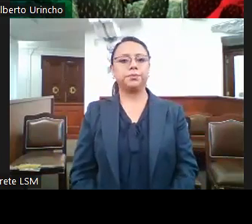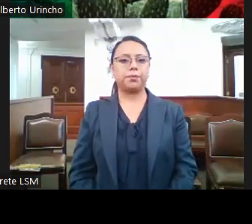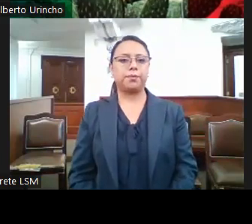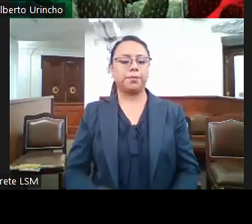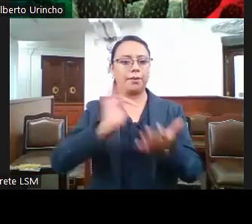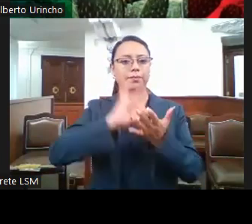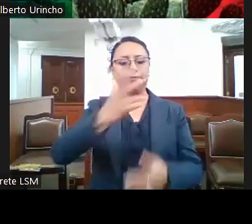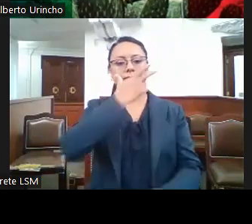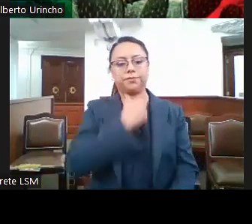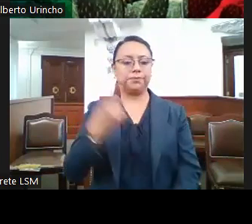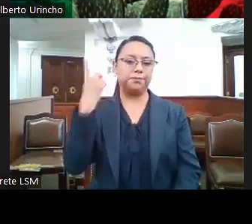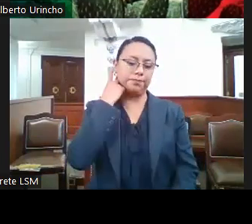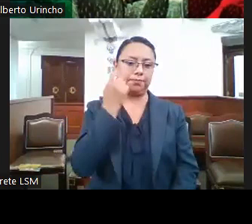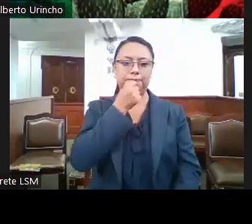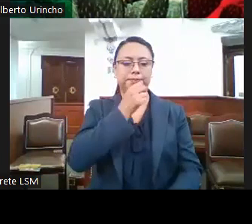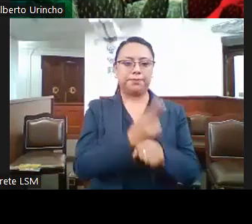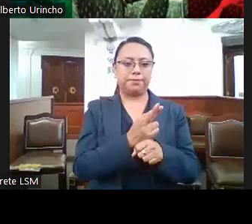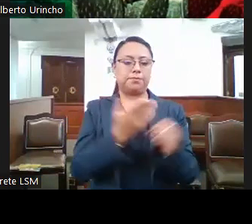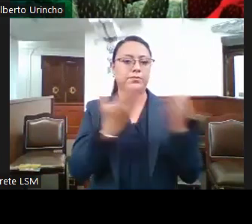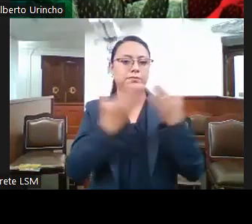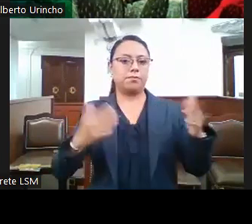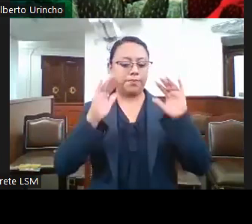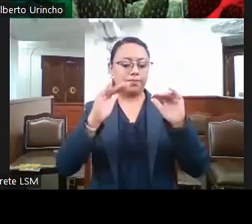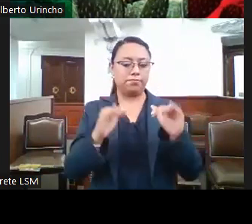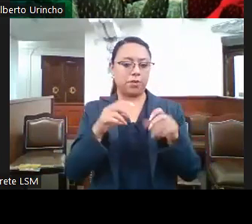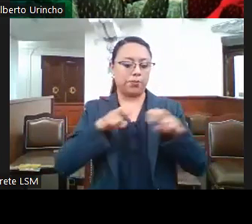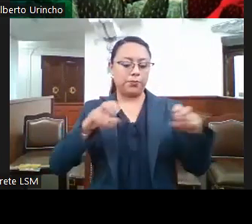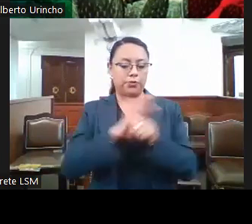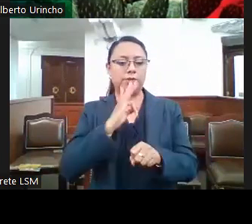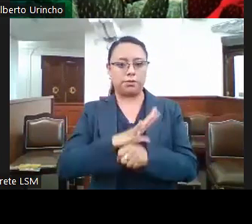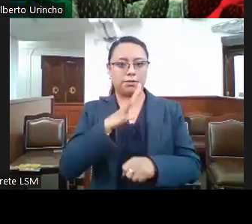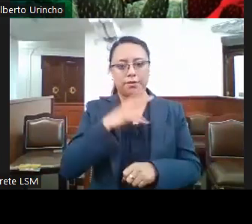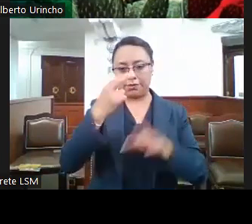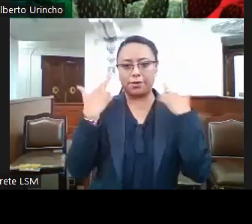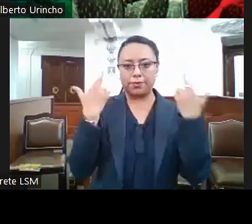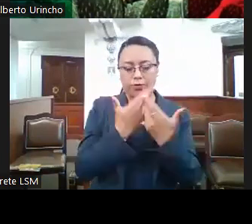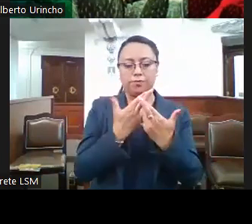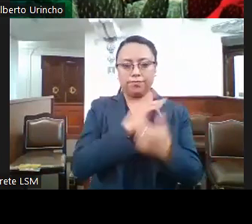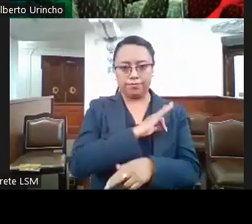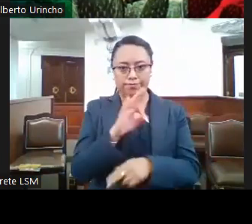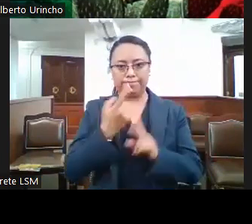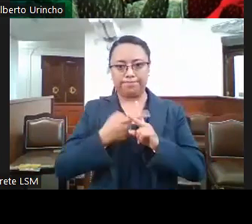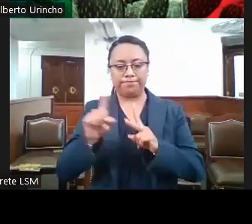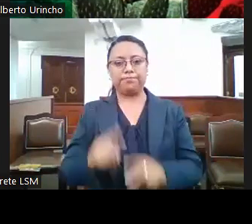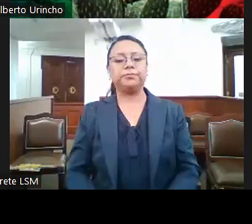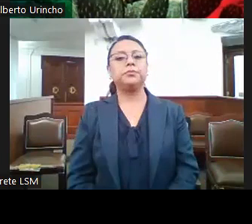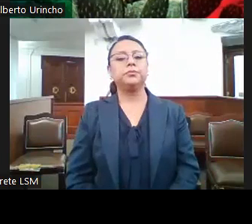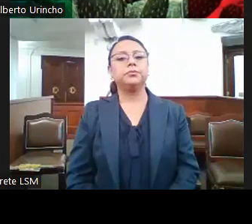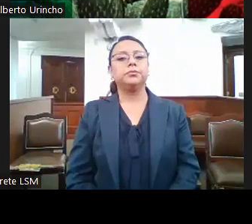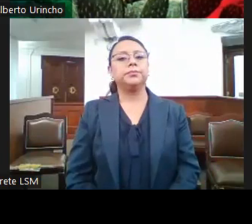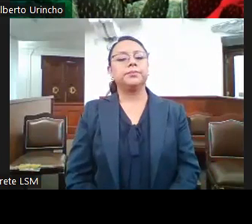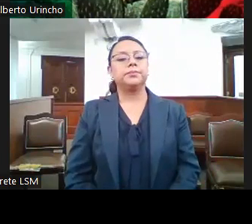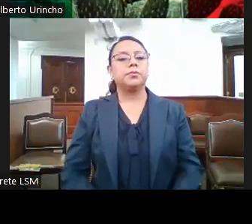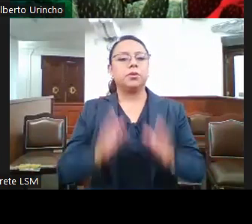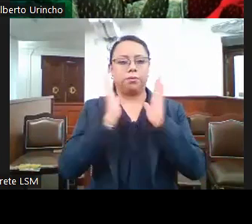Gracias, diputado secretario. En vista de que existe el quórum requerido, se declara abierta la sesión. Por favor, diputado secretario, proceda ahora a dar